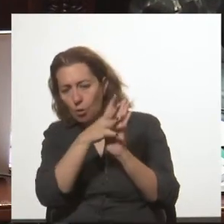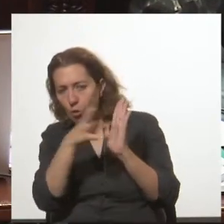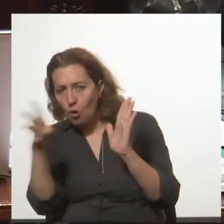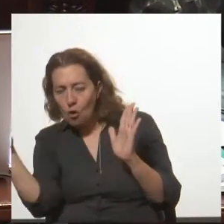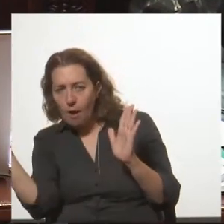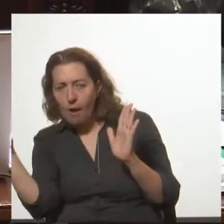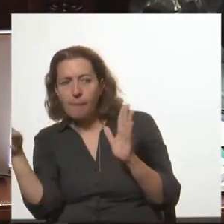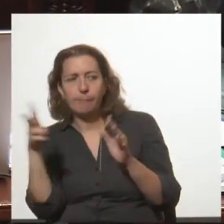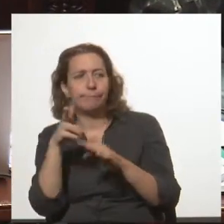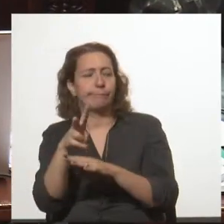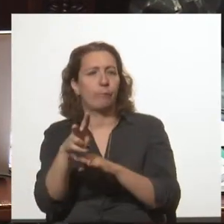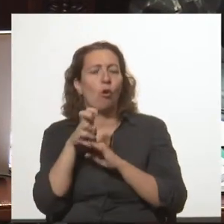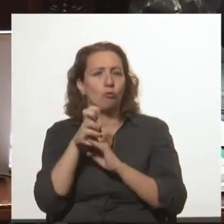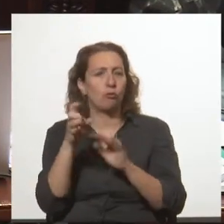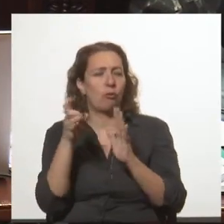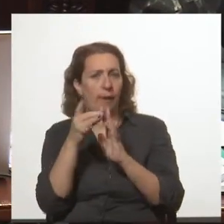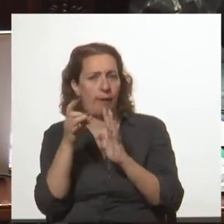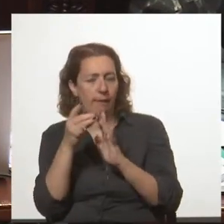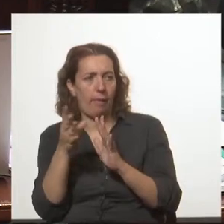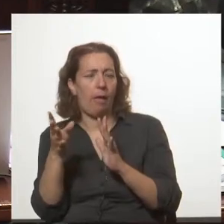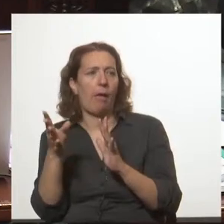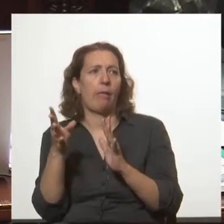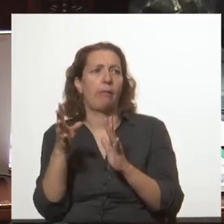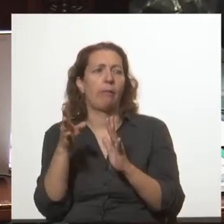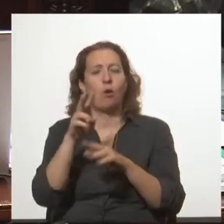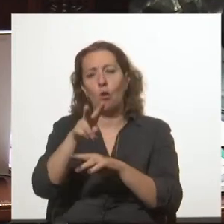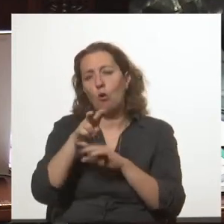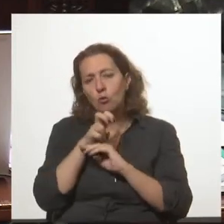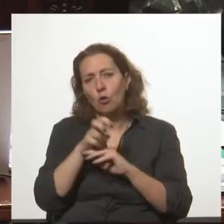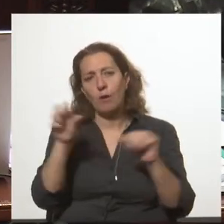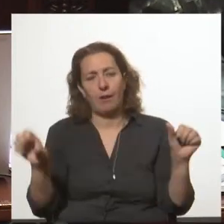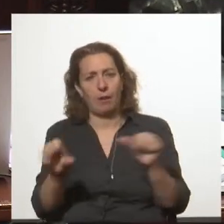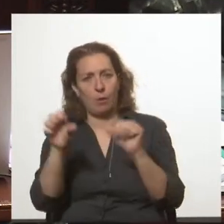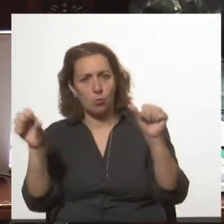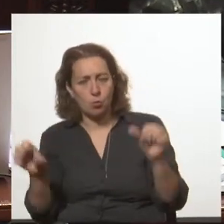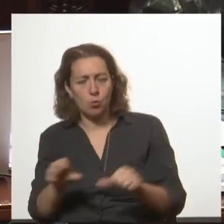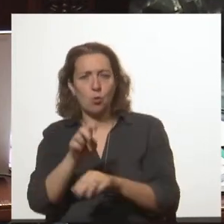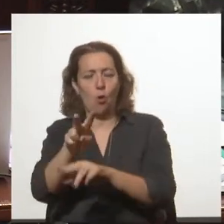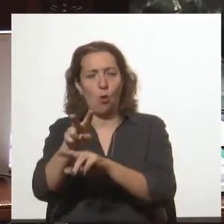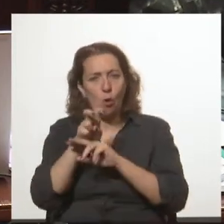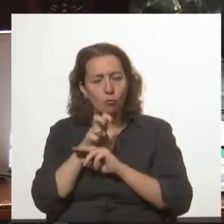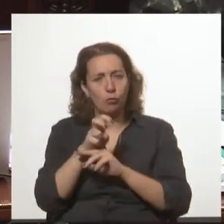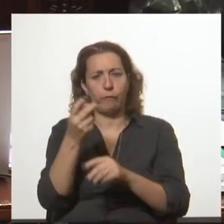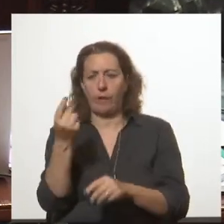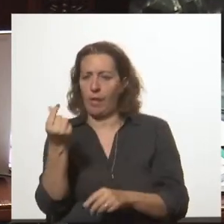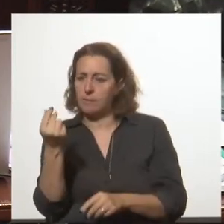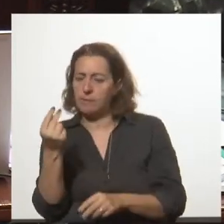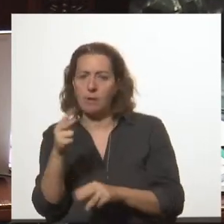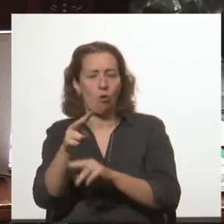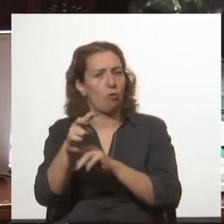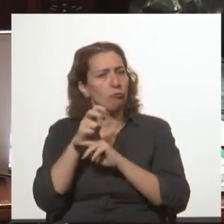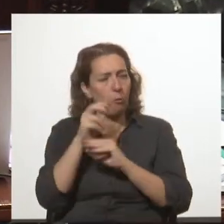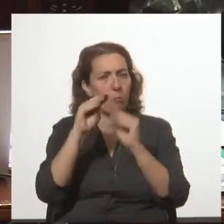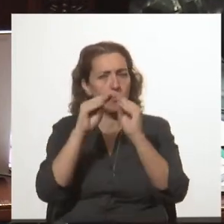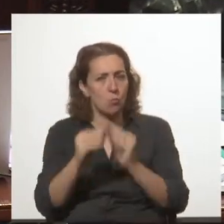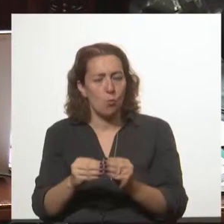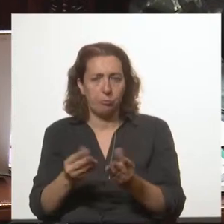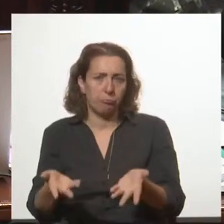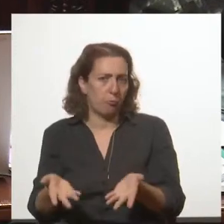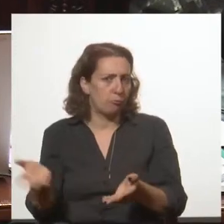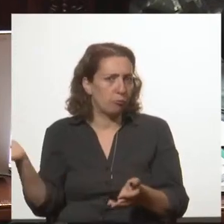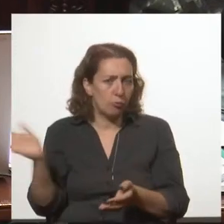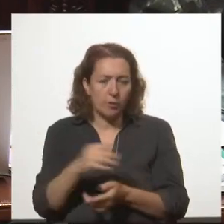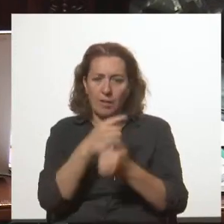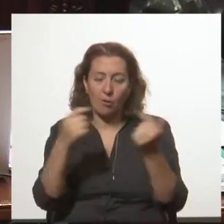control de calidad control de ejecución y control financiero control presupuestal todas estas